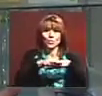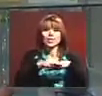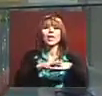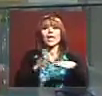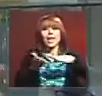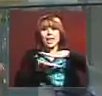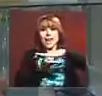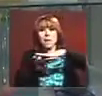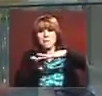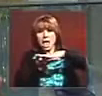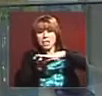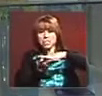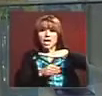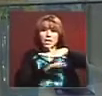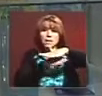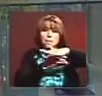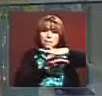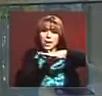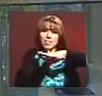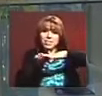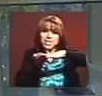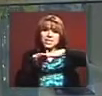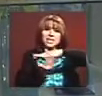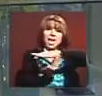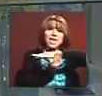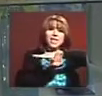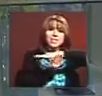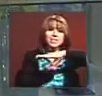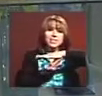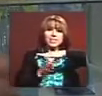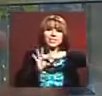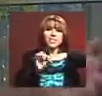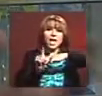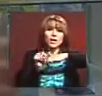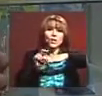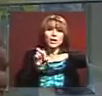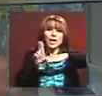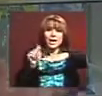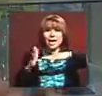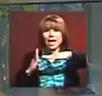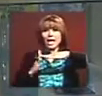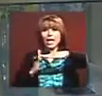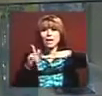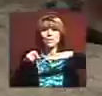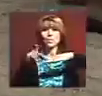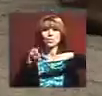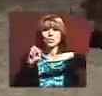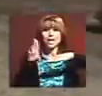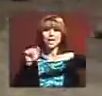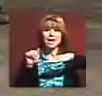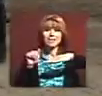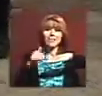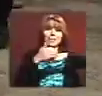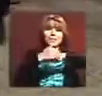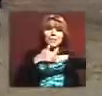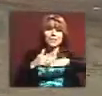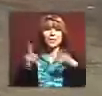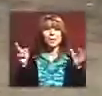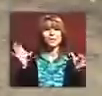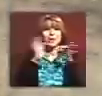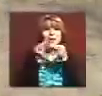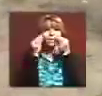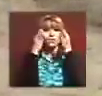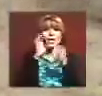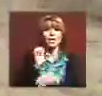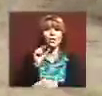planta hay plantillas, taloneras, punteras que son especiales para cada zona del pie, ¿verdad?